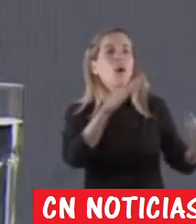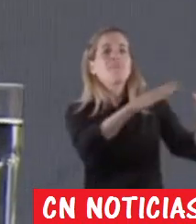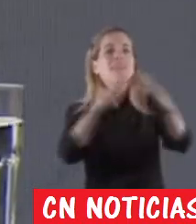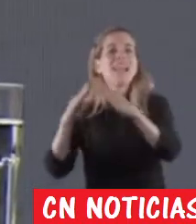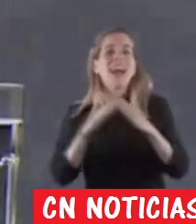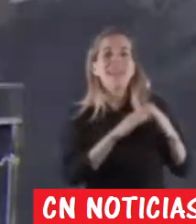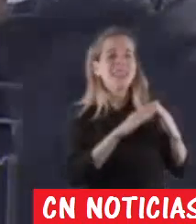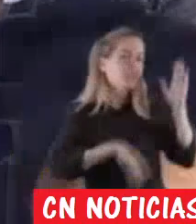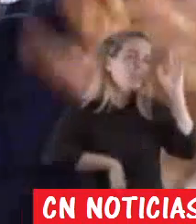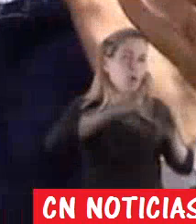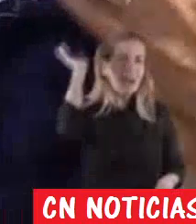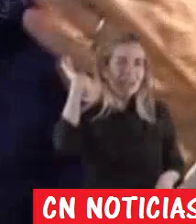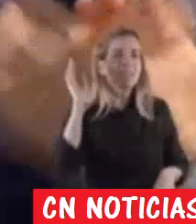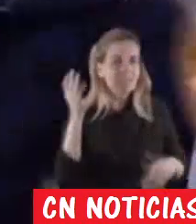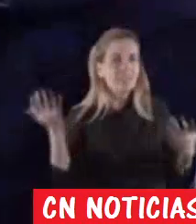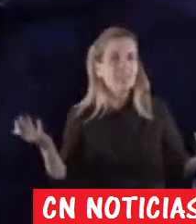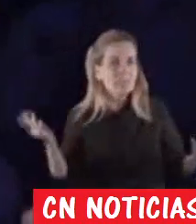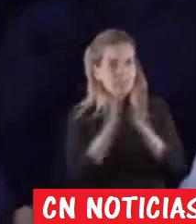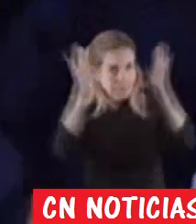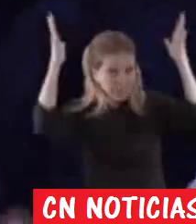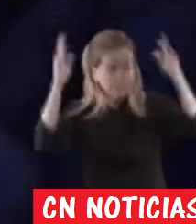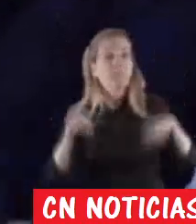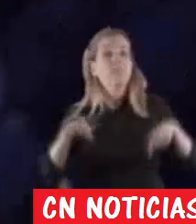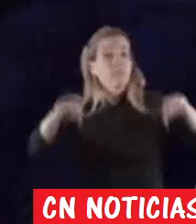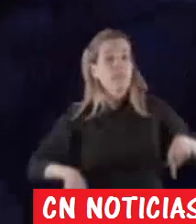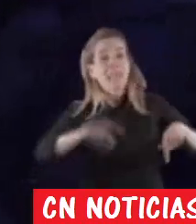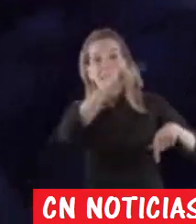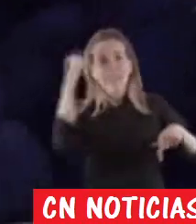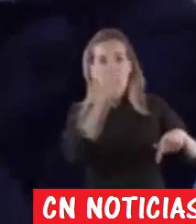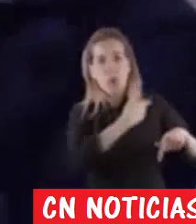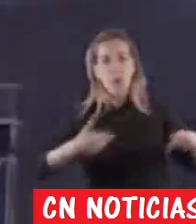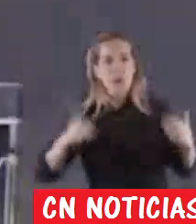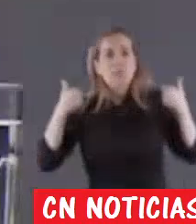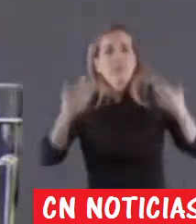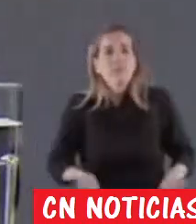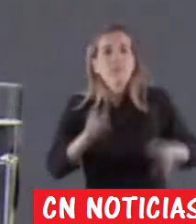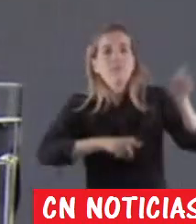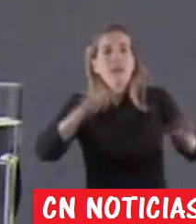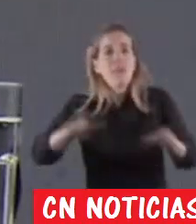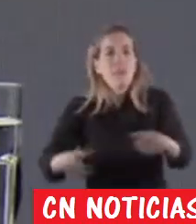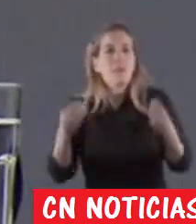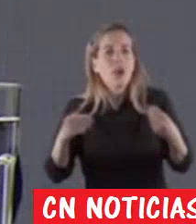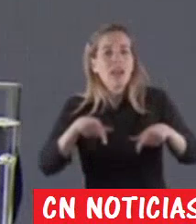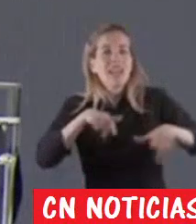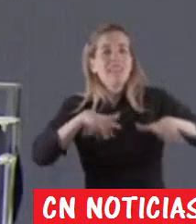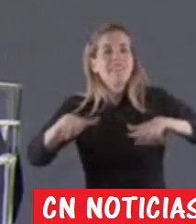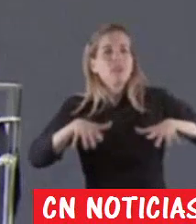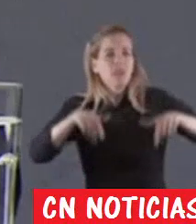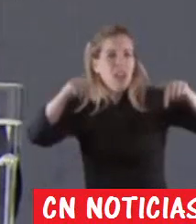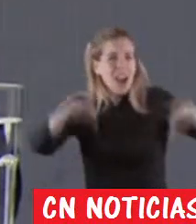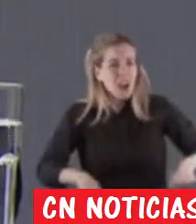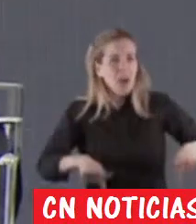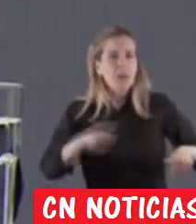Pusimos al Estado al servicio de la gente. Porque en el tiempo que vivimos, tener un techo